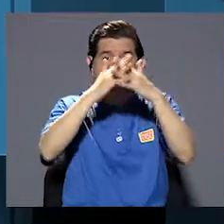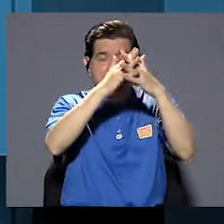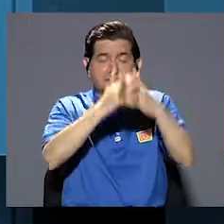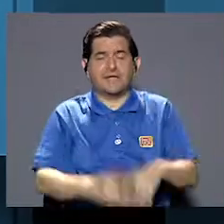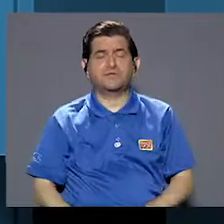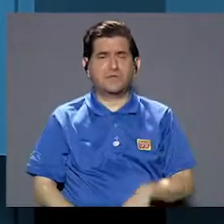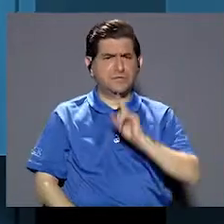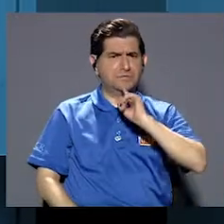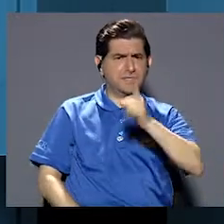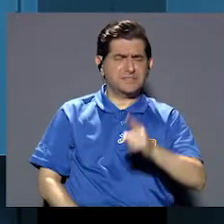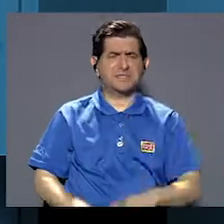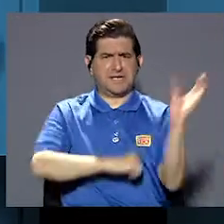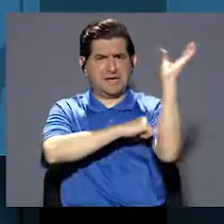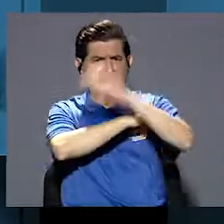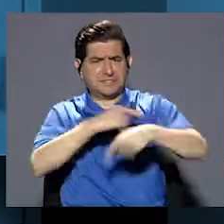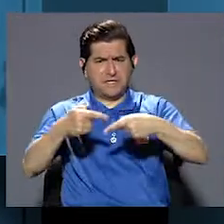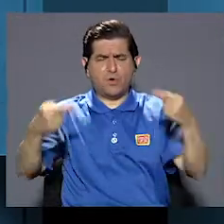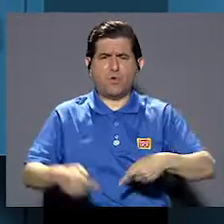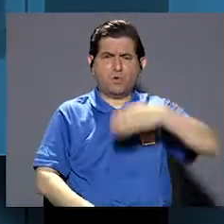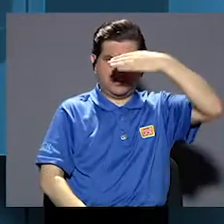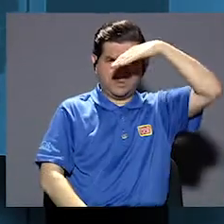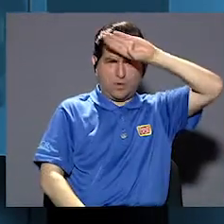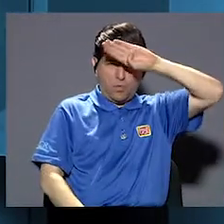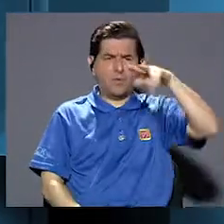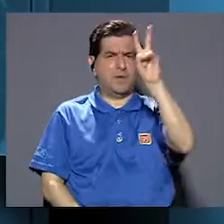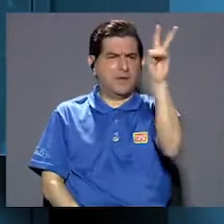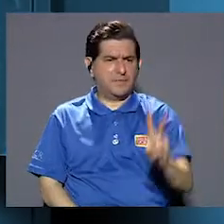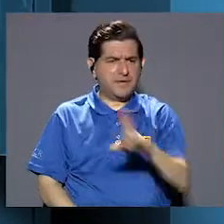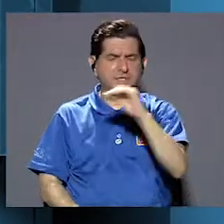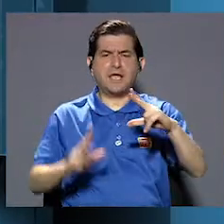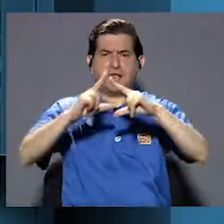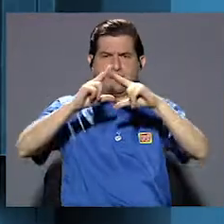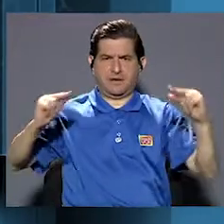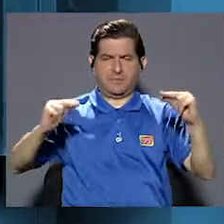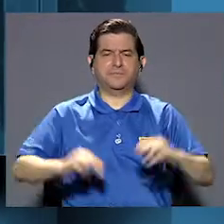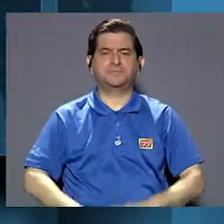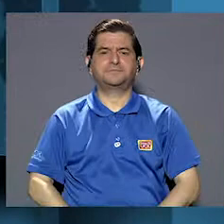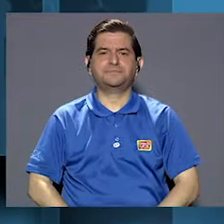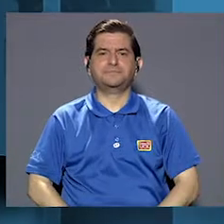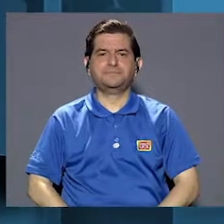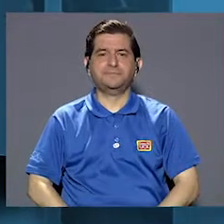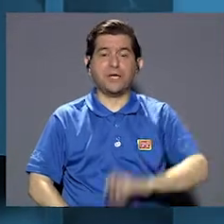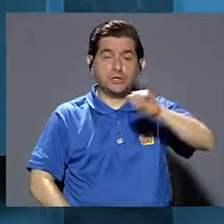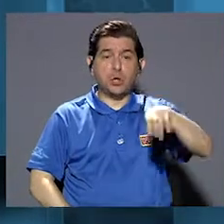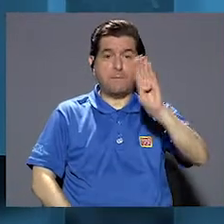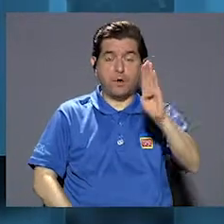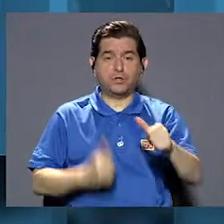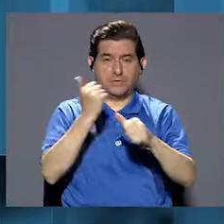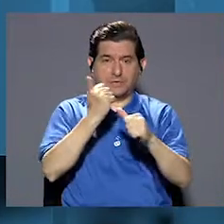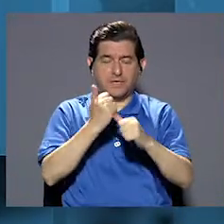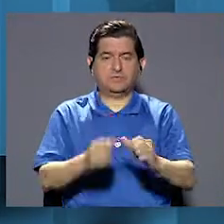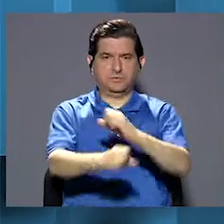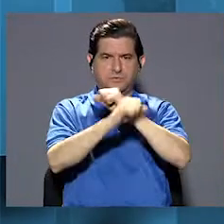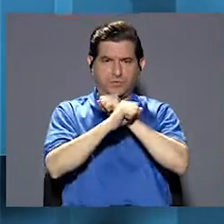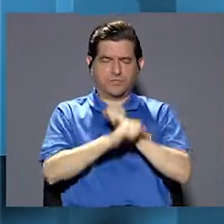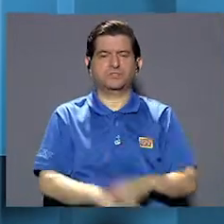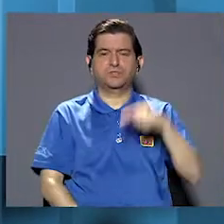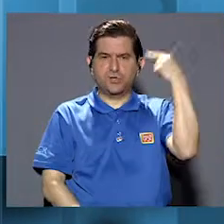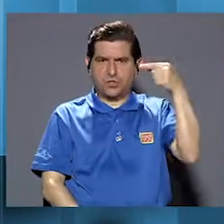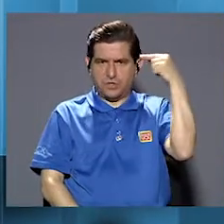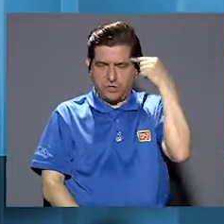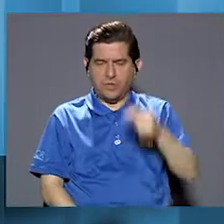Estados Unidos recién anunció sanciones contra Cuba, Venezuela y Nicaragua. John Bolton, asesor de seguridad